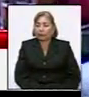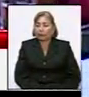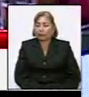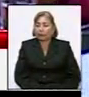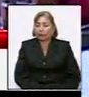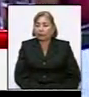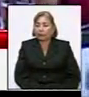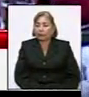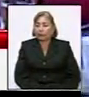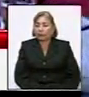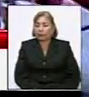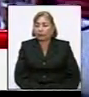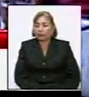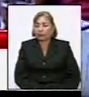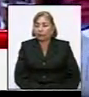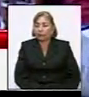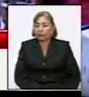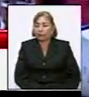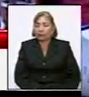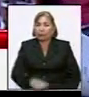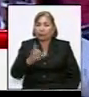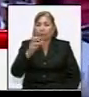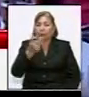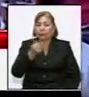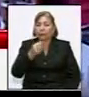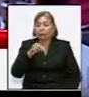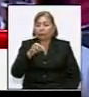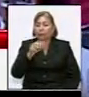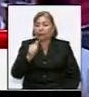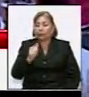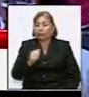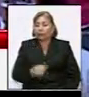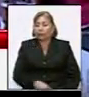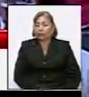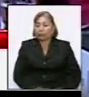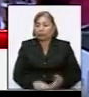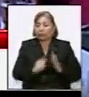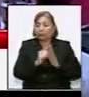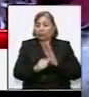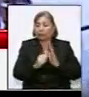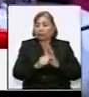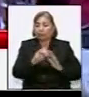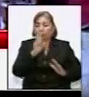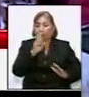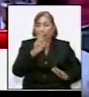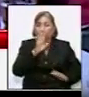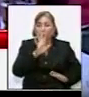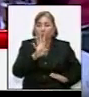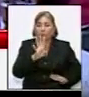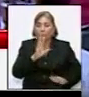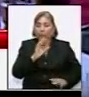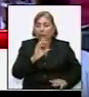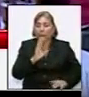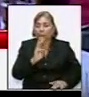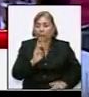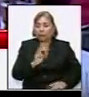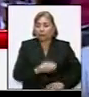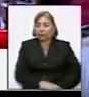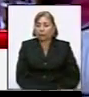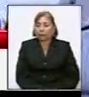a ver si esta lapa en el artículo 2 y el artículo 4 inciso 6